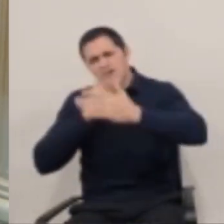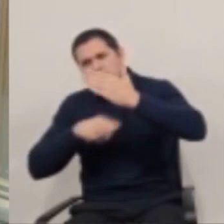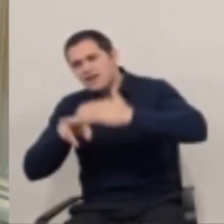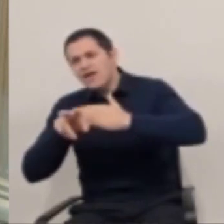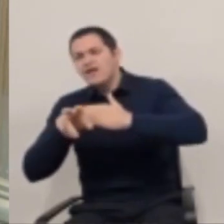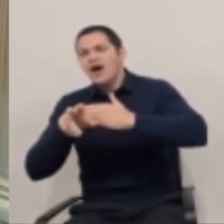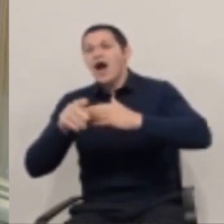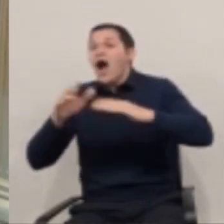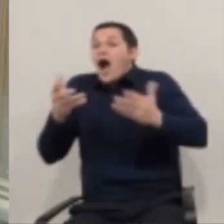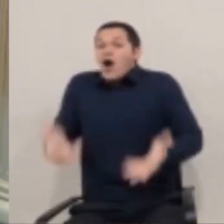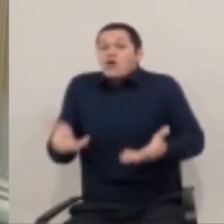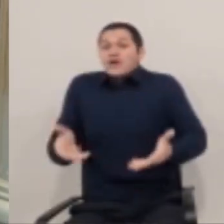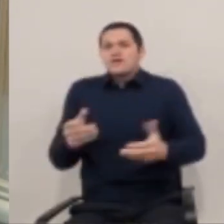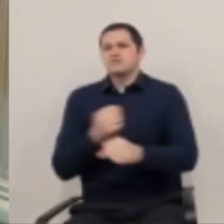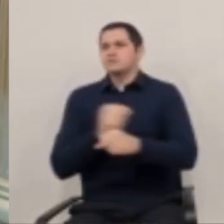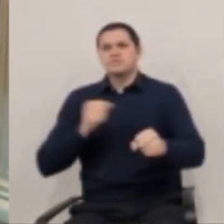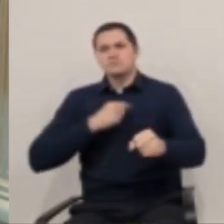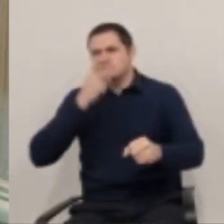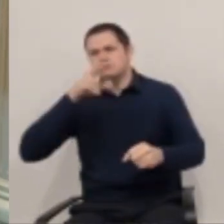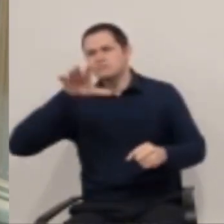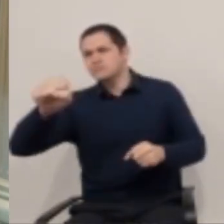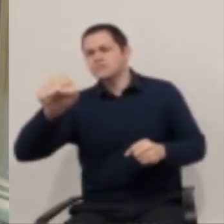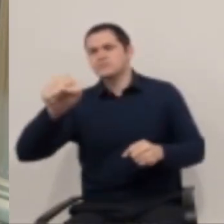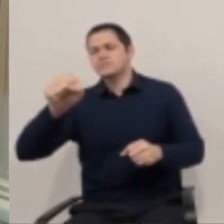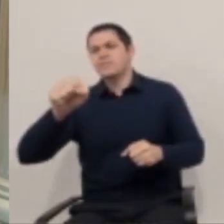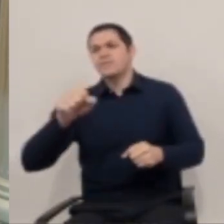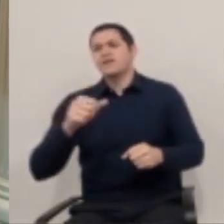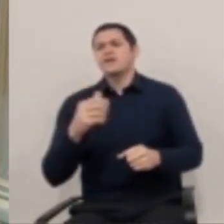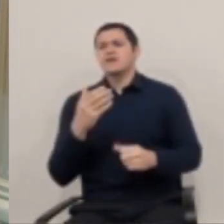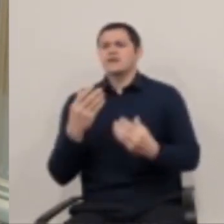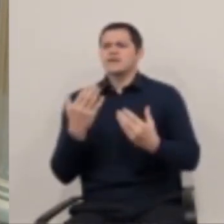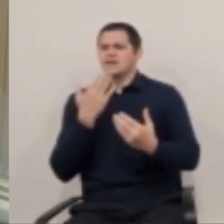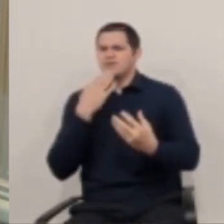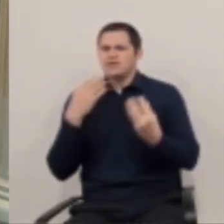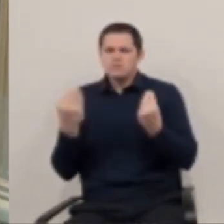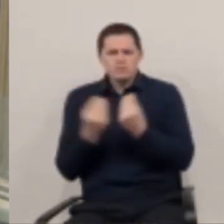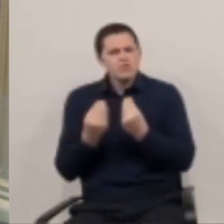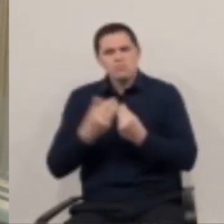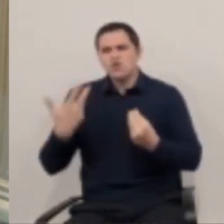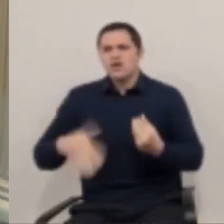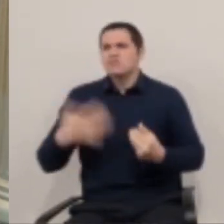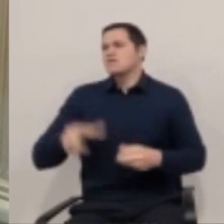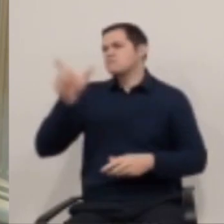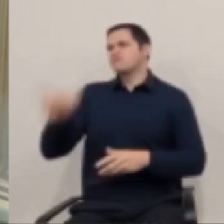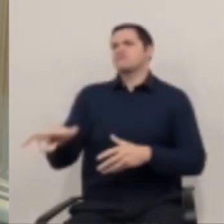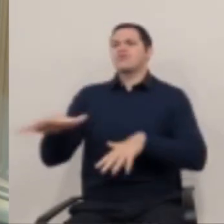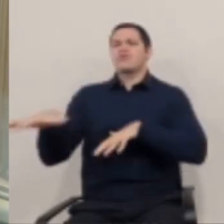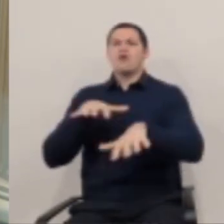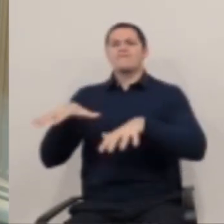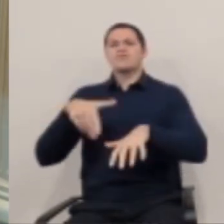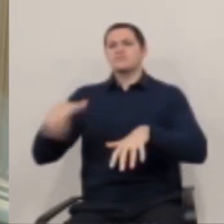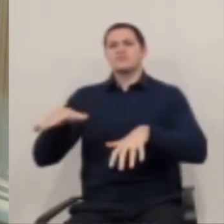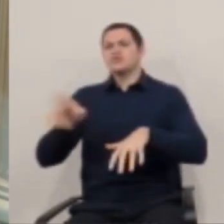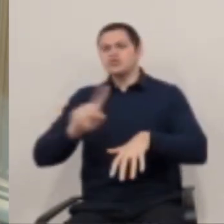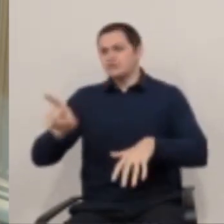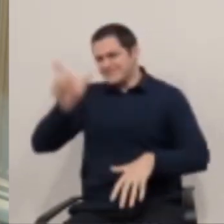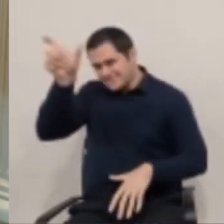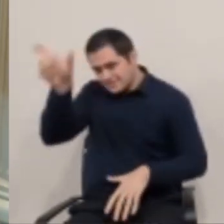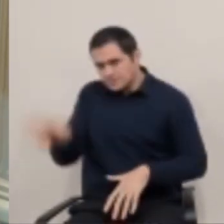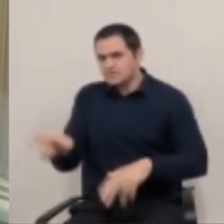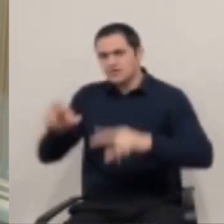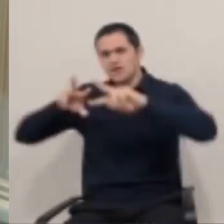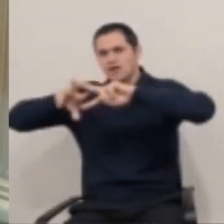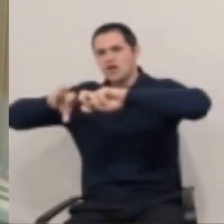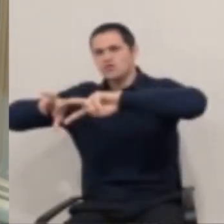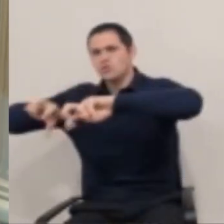imposibles de percibir y vivenciar, el necesario tránsito de ser objetos a sujetos de estudio. Bernard Morin, un